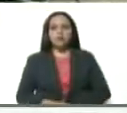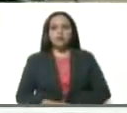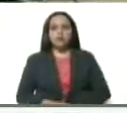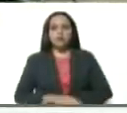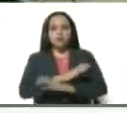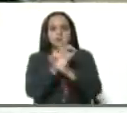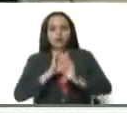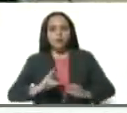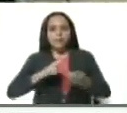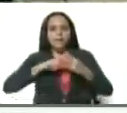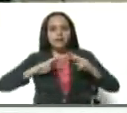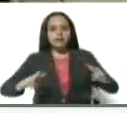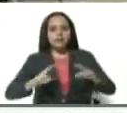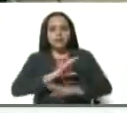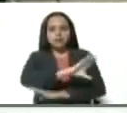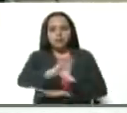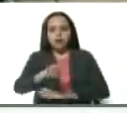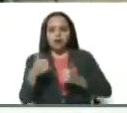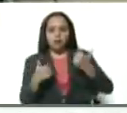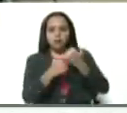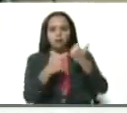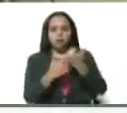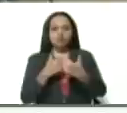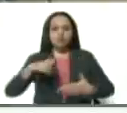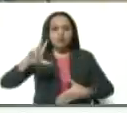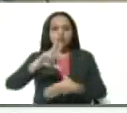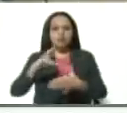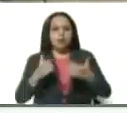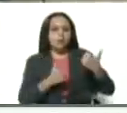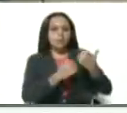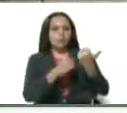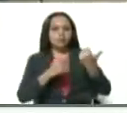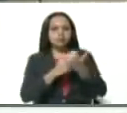pacifista, caribeñista, latinoamericanista.